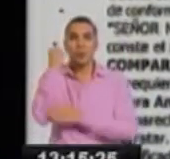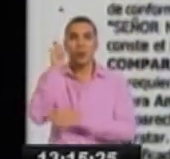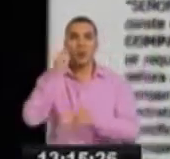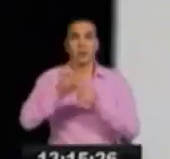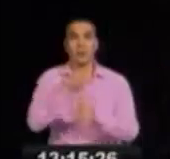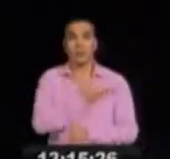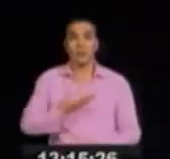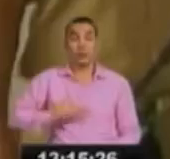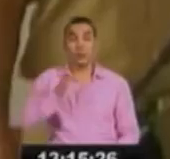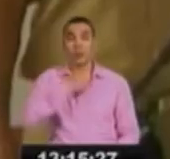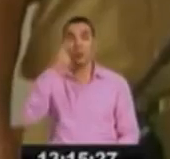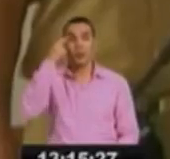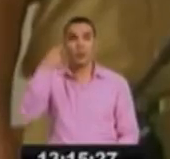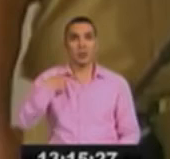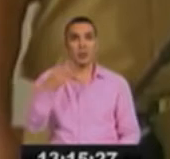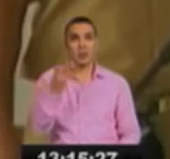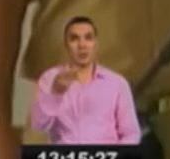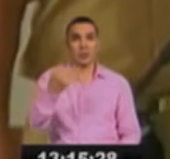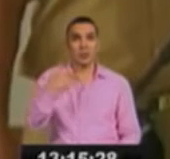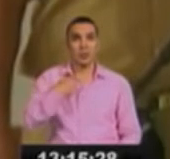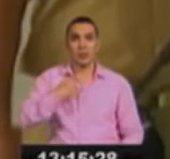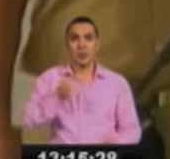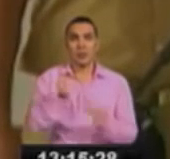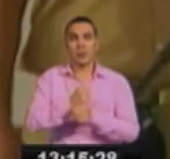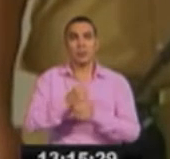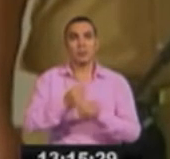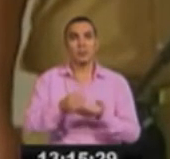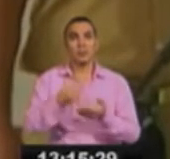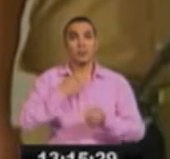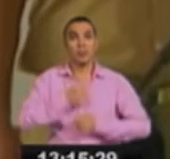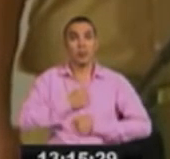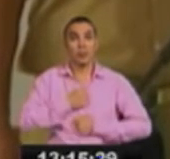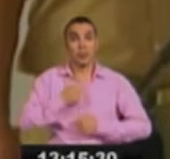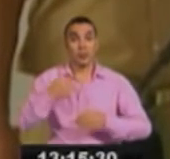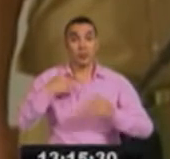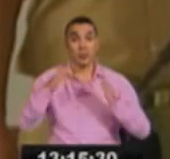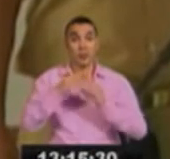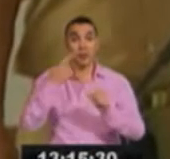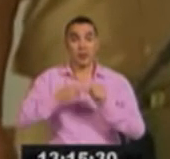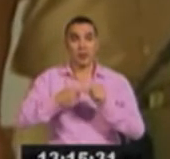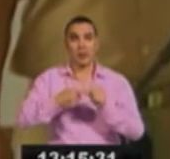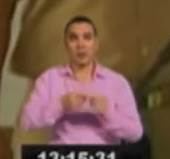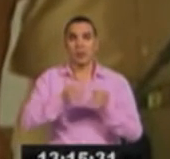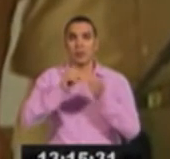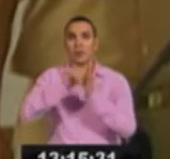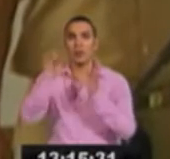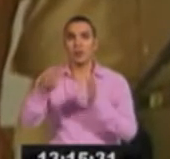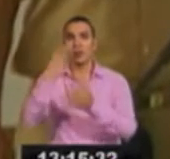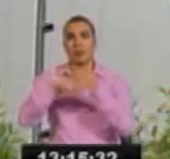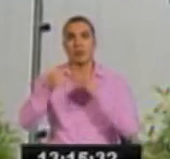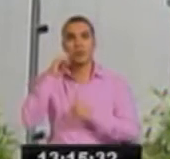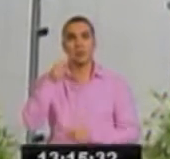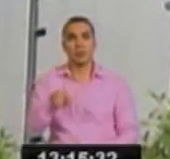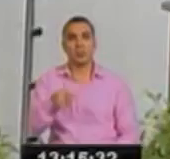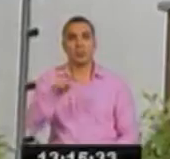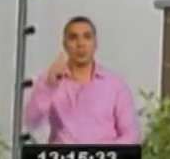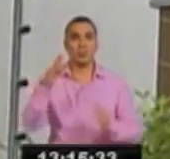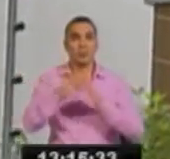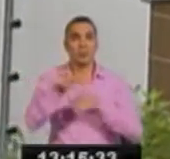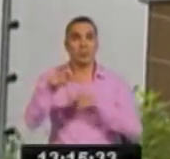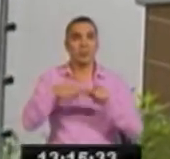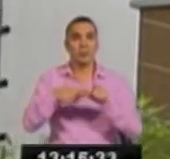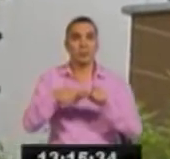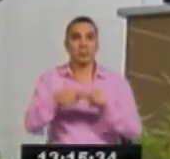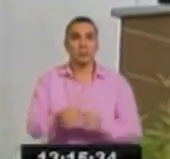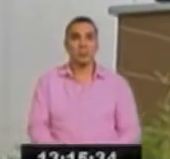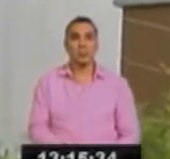expresidente Rafael Correa y su esposa elaboraron para ceder la propiedad que tienen en Quito a uno de sus hijos menores. Una casa en el conjunto